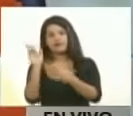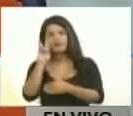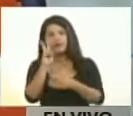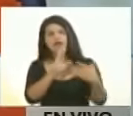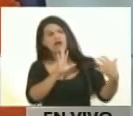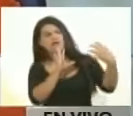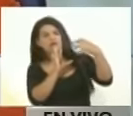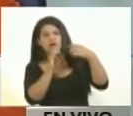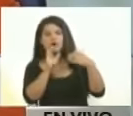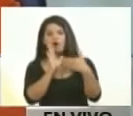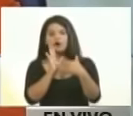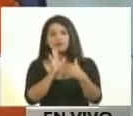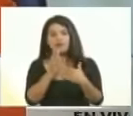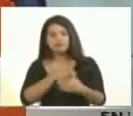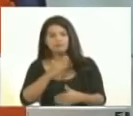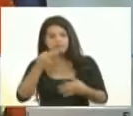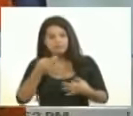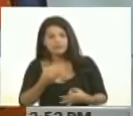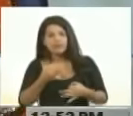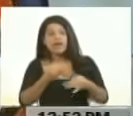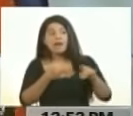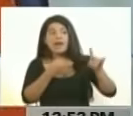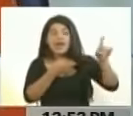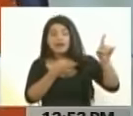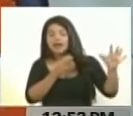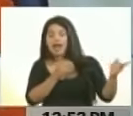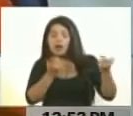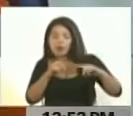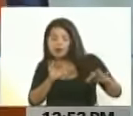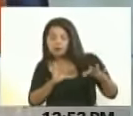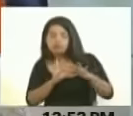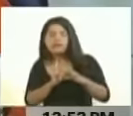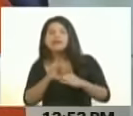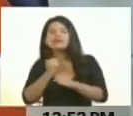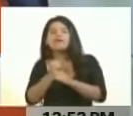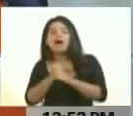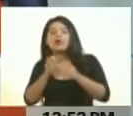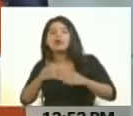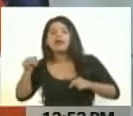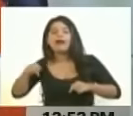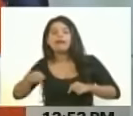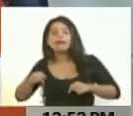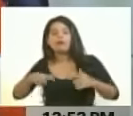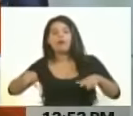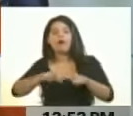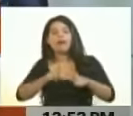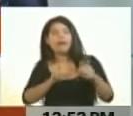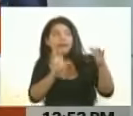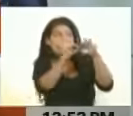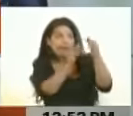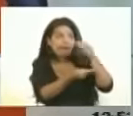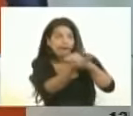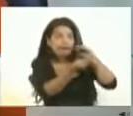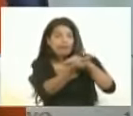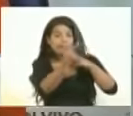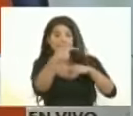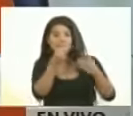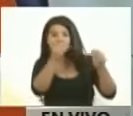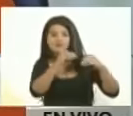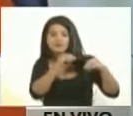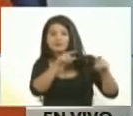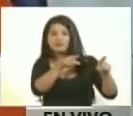en alianza con sus empleados, sus plebeyos locales, expresada en esa